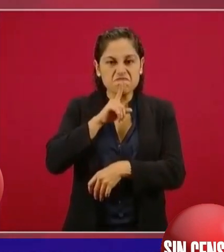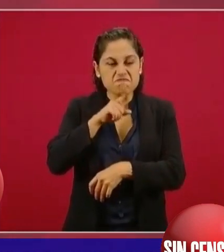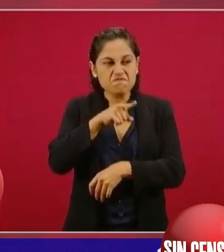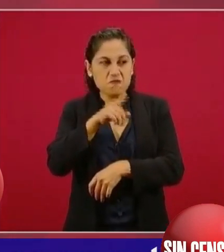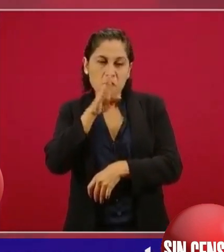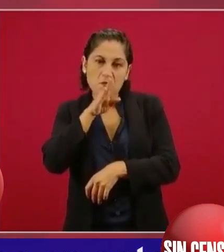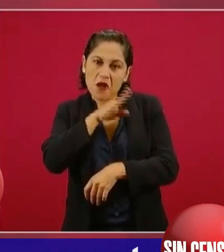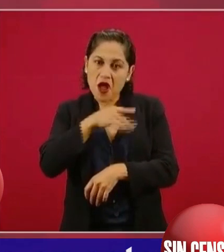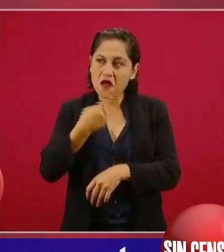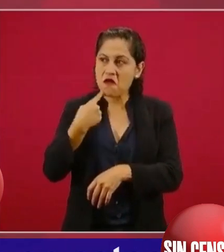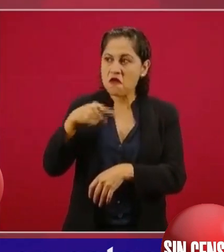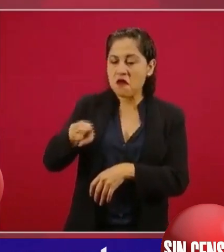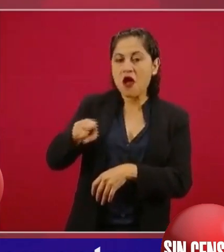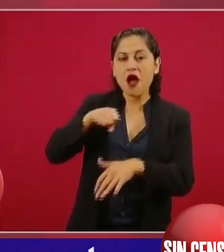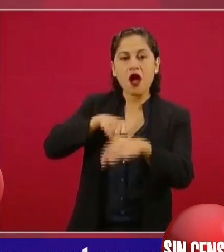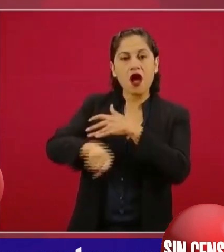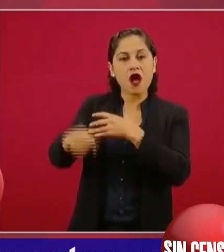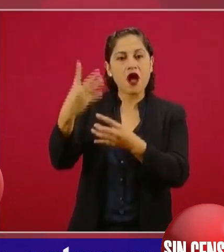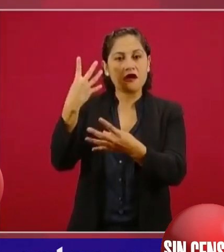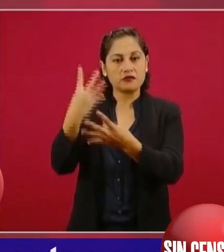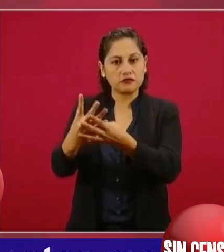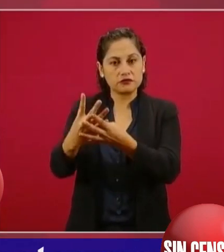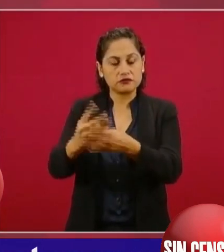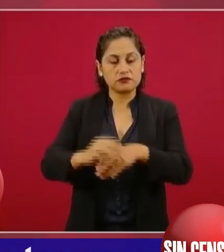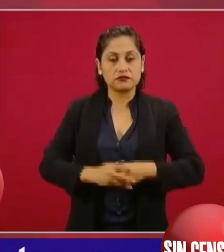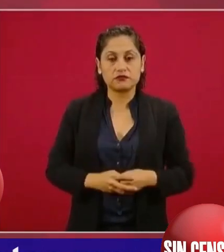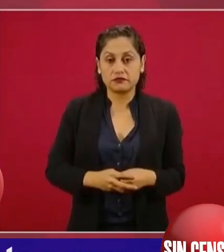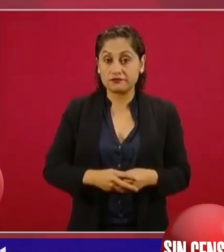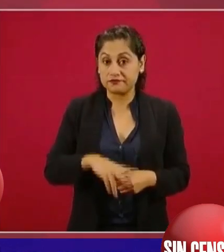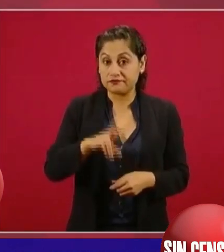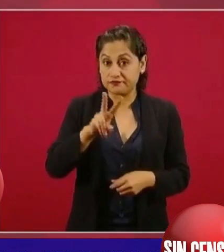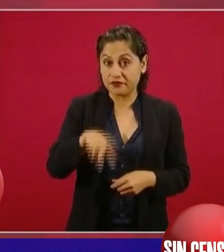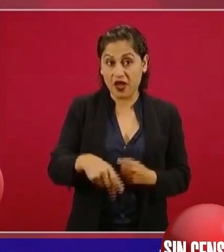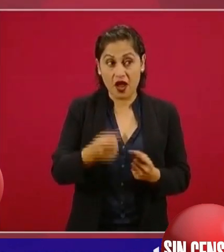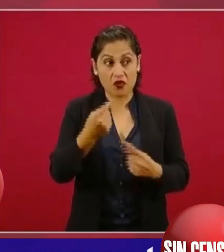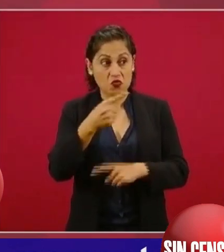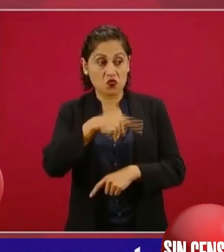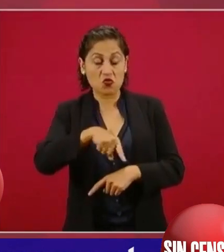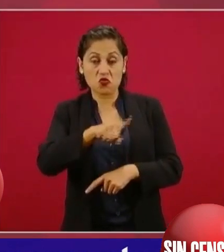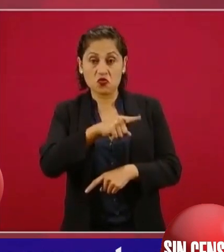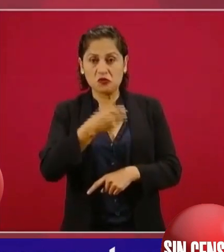delitos, los acusaron hasta de lavado de dinero.